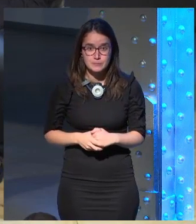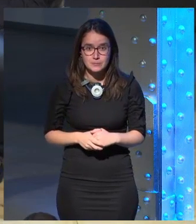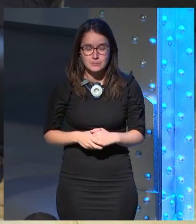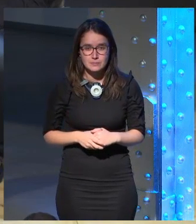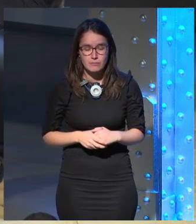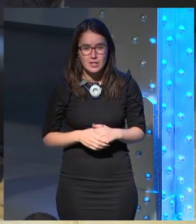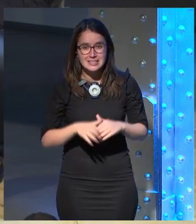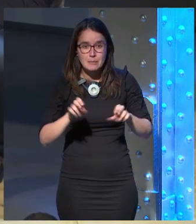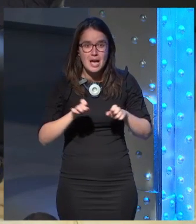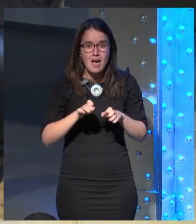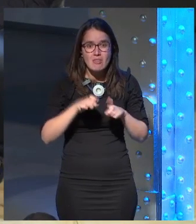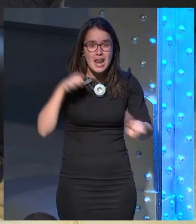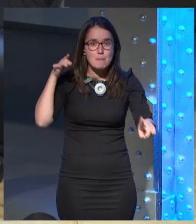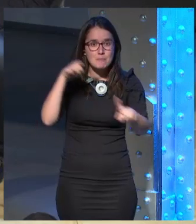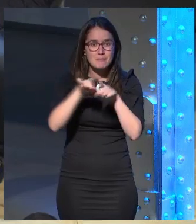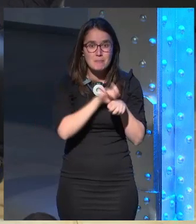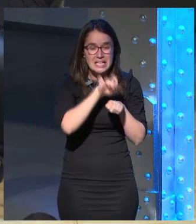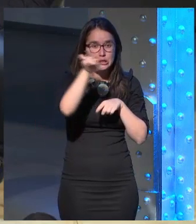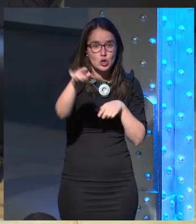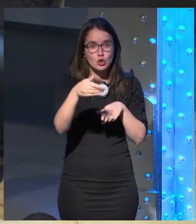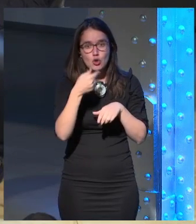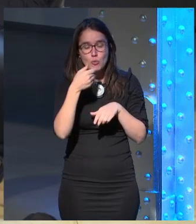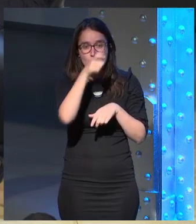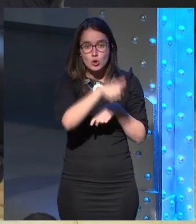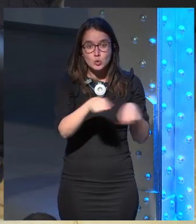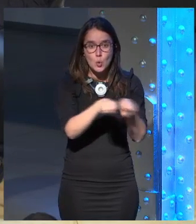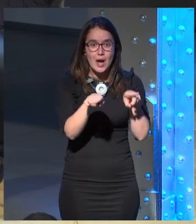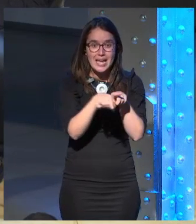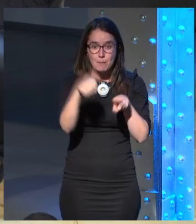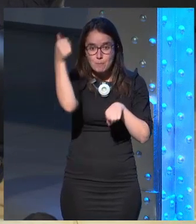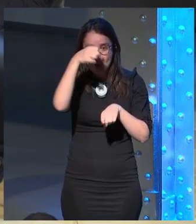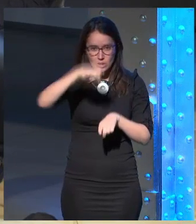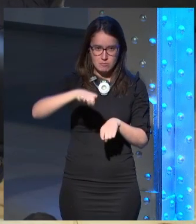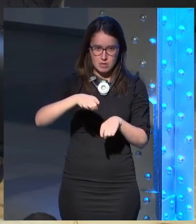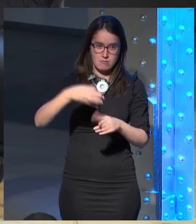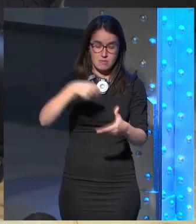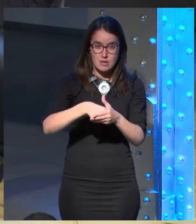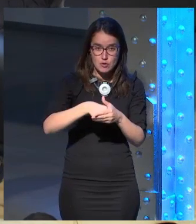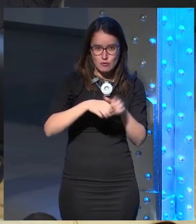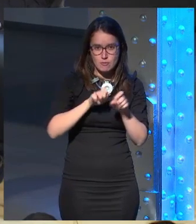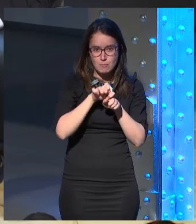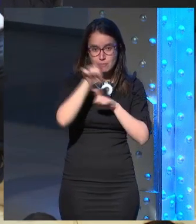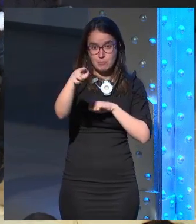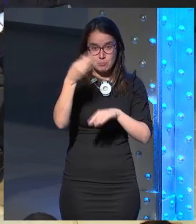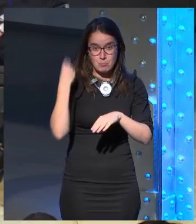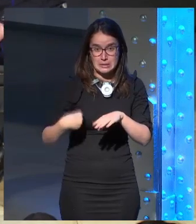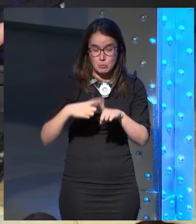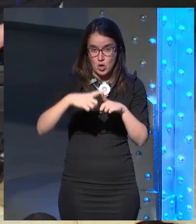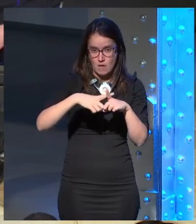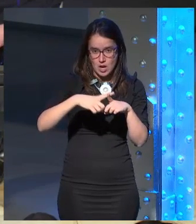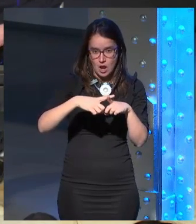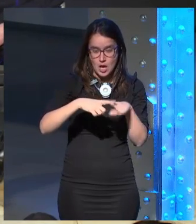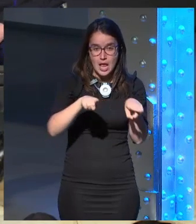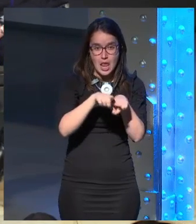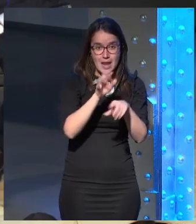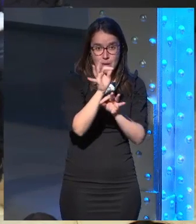No era la parte de la misión, casi como usted. Su hermano formaba parte de esta misión casi al nivel que usted. Pero él se quedó aquí.